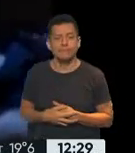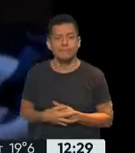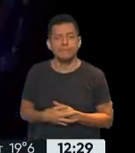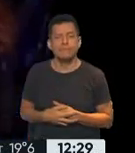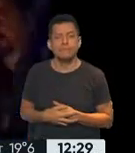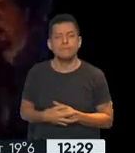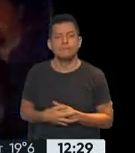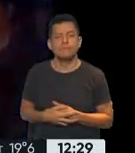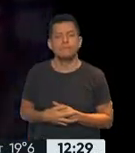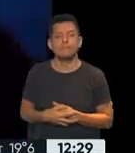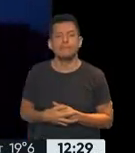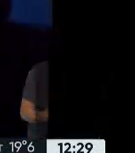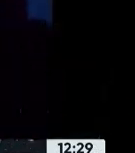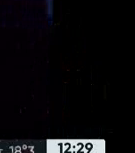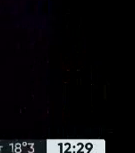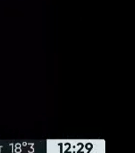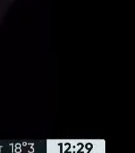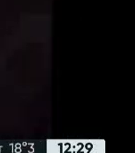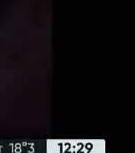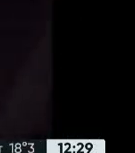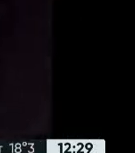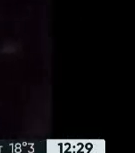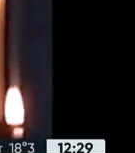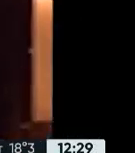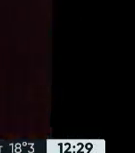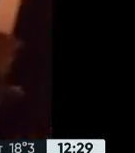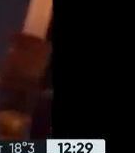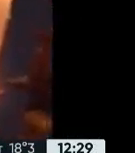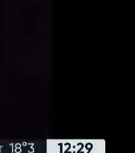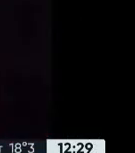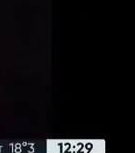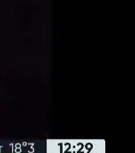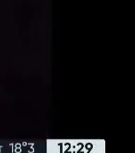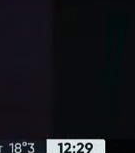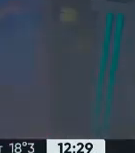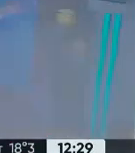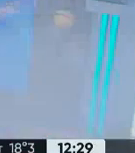desespero. Cállame, cállame, cállame que solo quiero hablar.